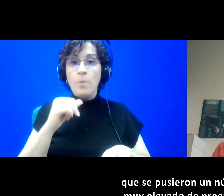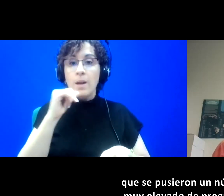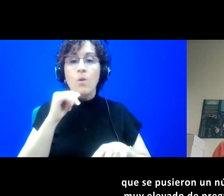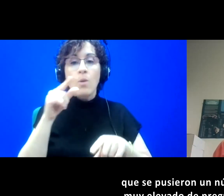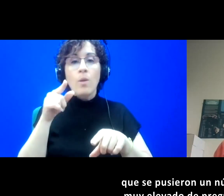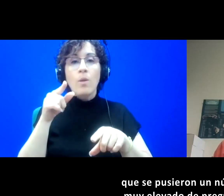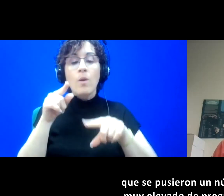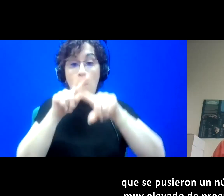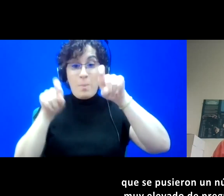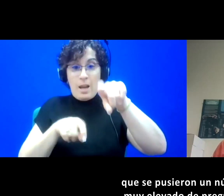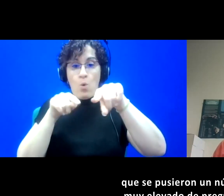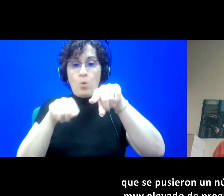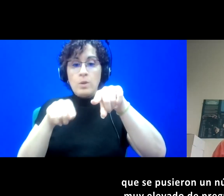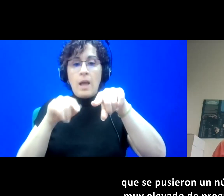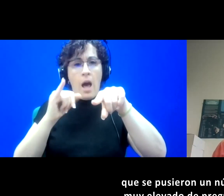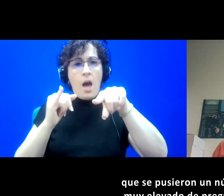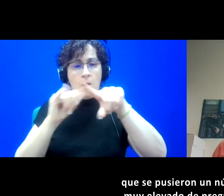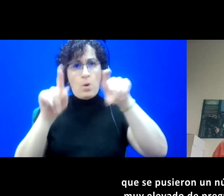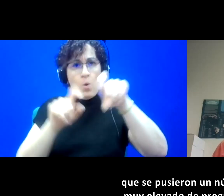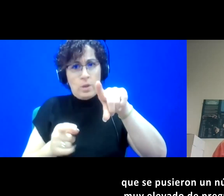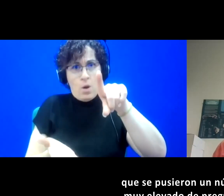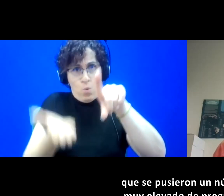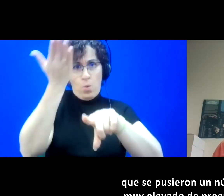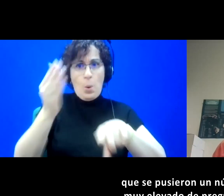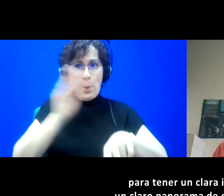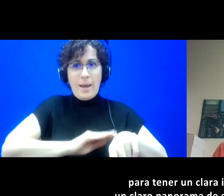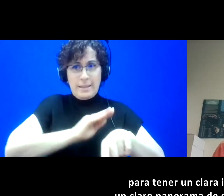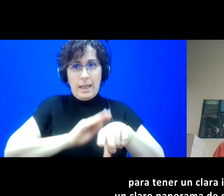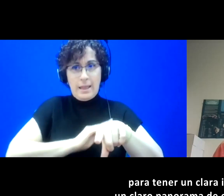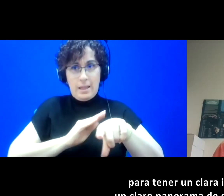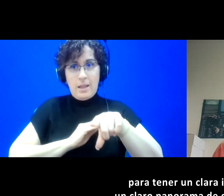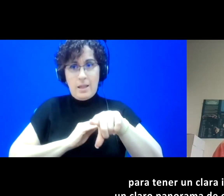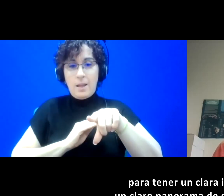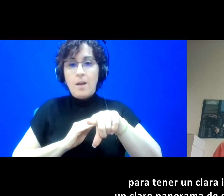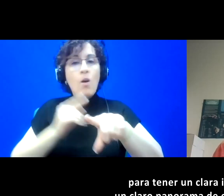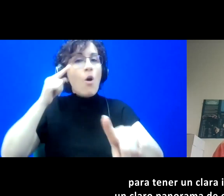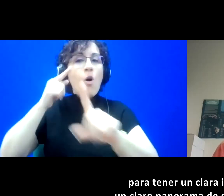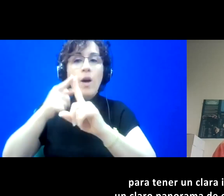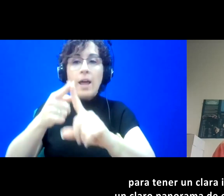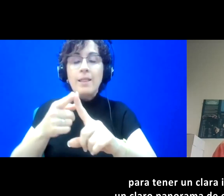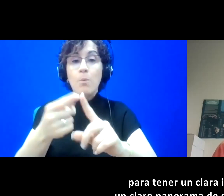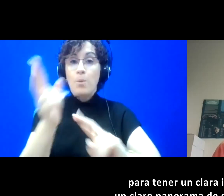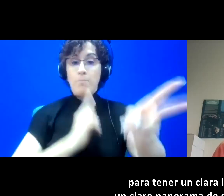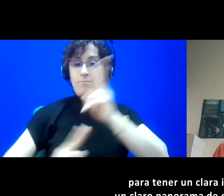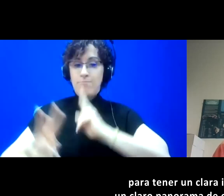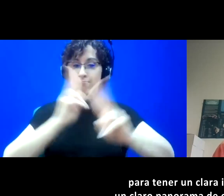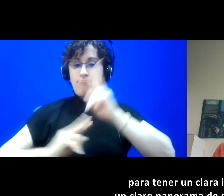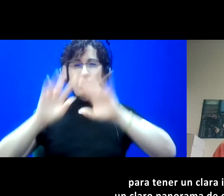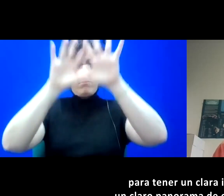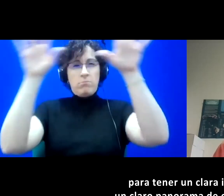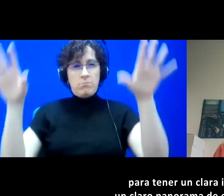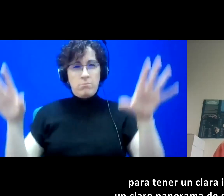se pusieron un número muy elevado de preguntas para tener una clara idea, tener un